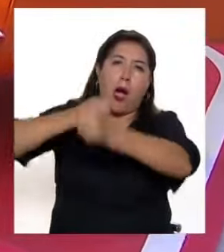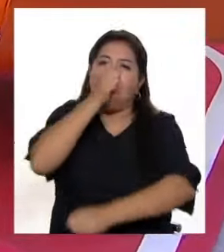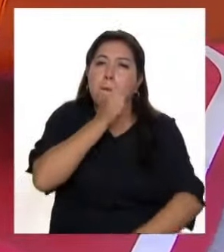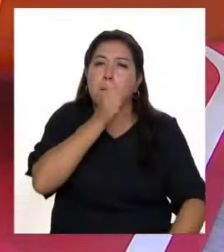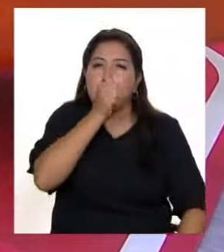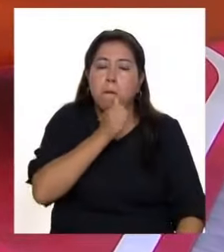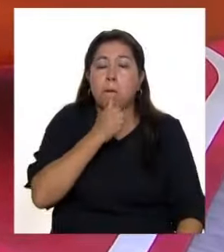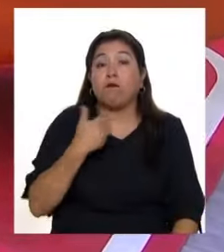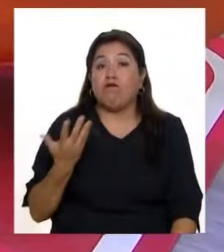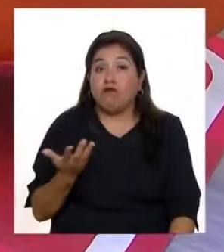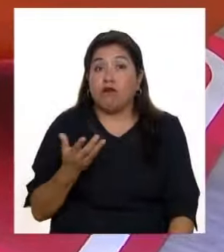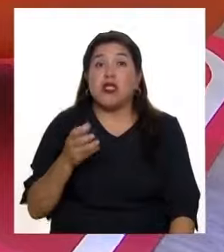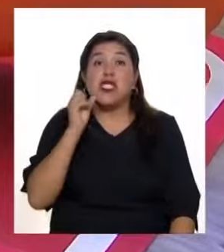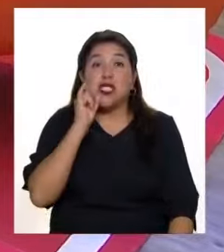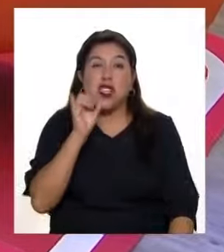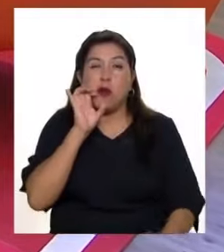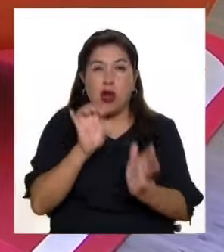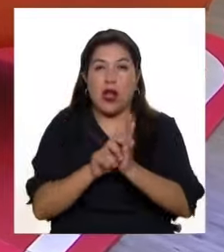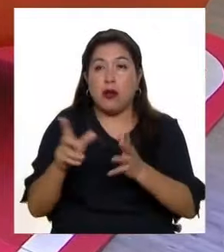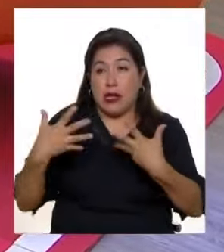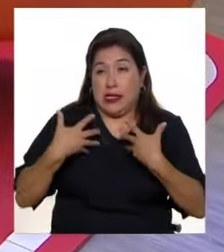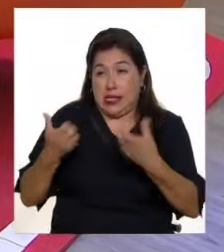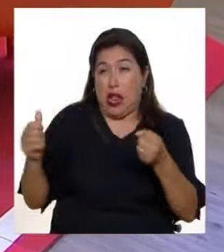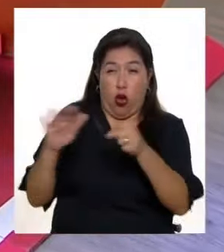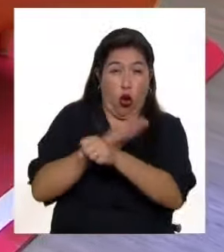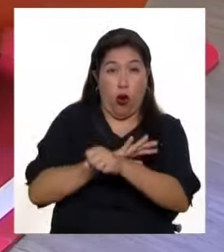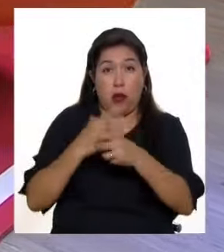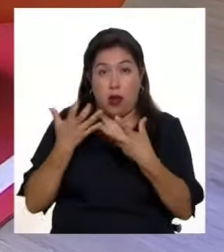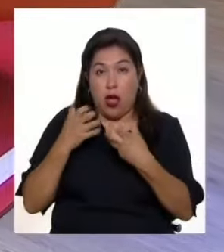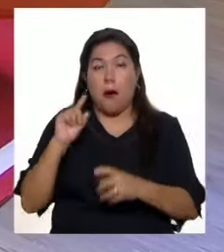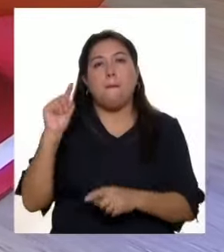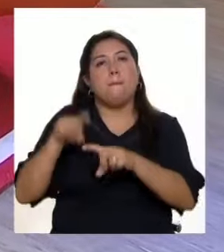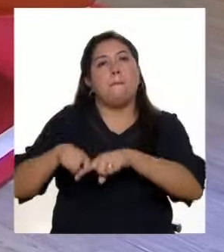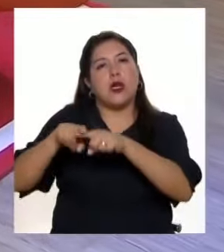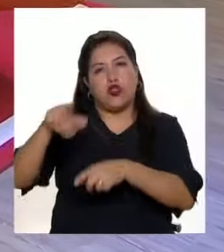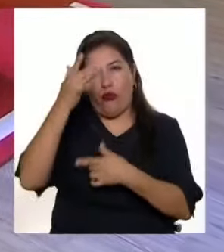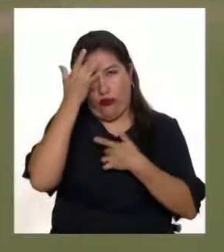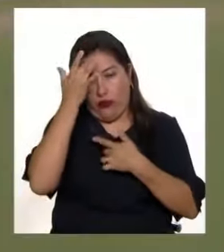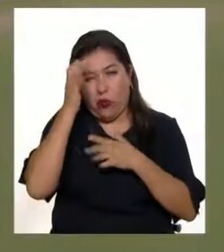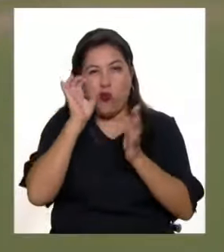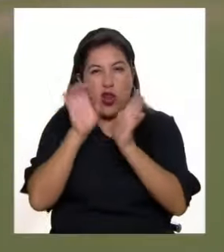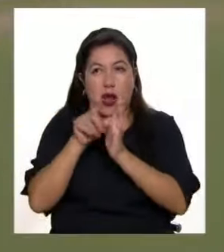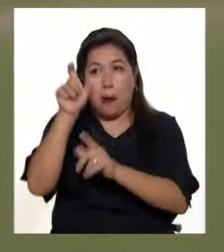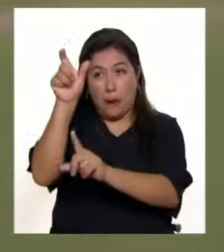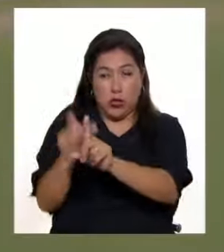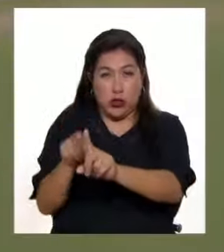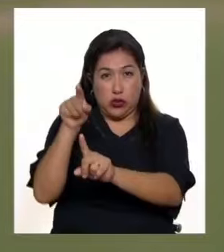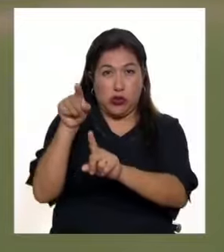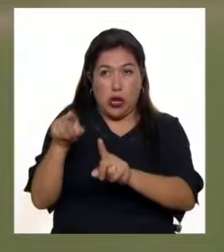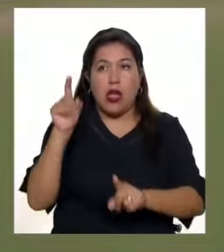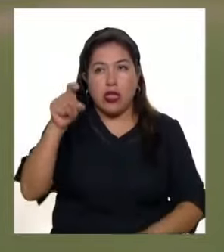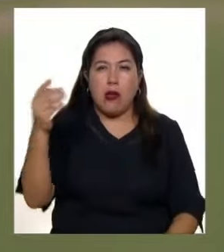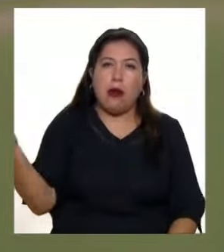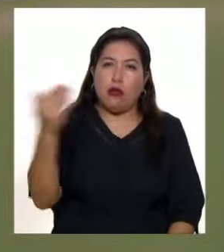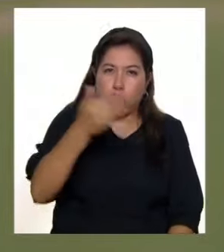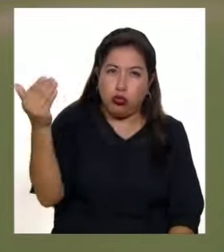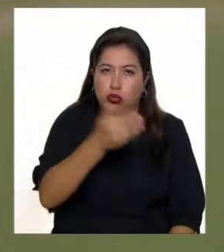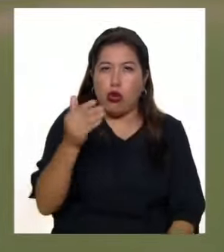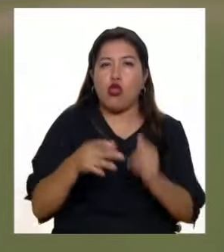que para curar bien una prostatitis también depende del paciente. ¿En qué sentido? De que tiene que tener constancia en la consulta